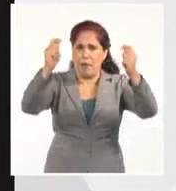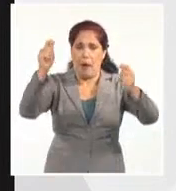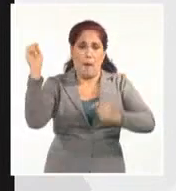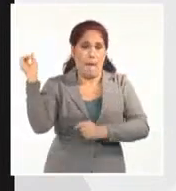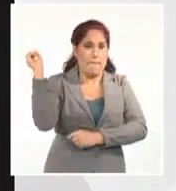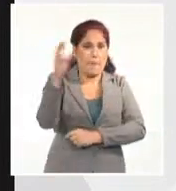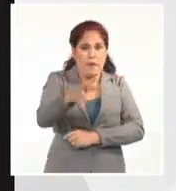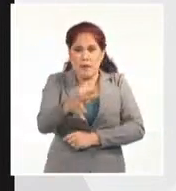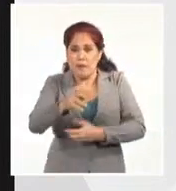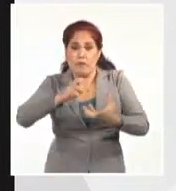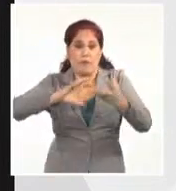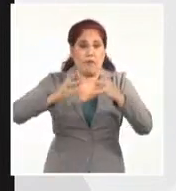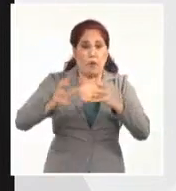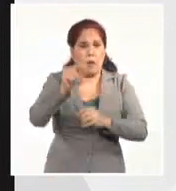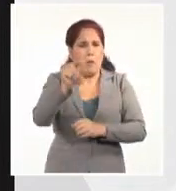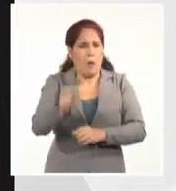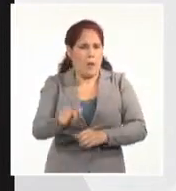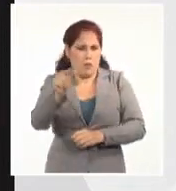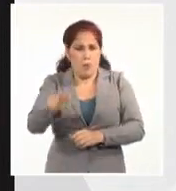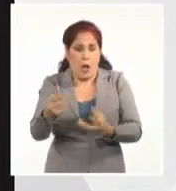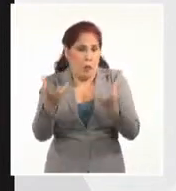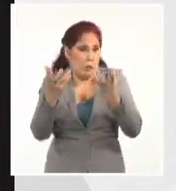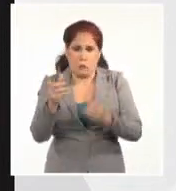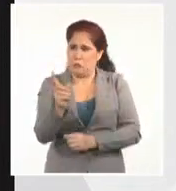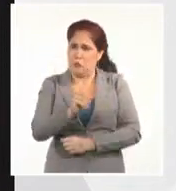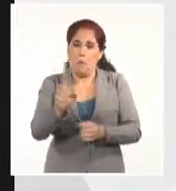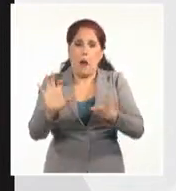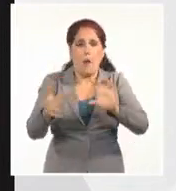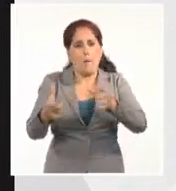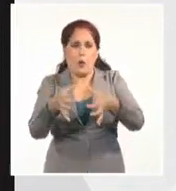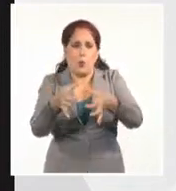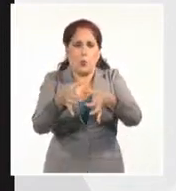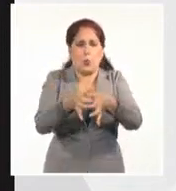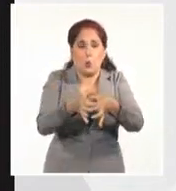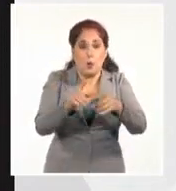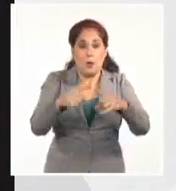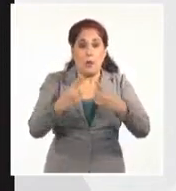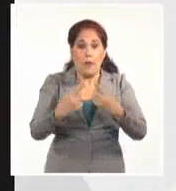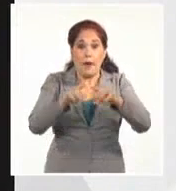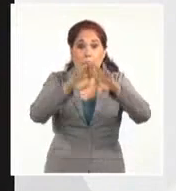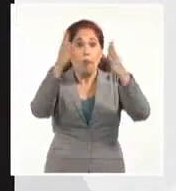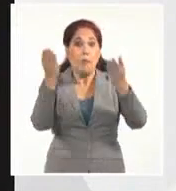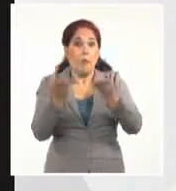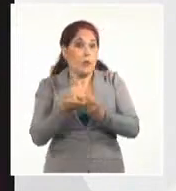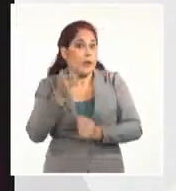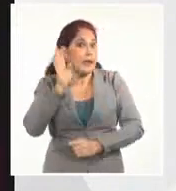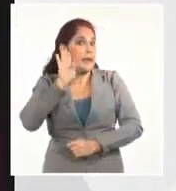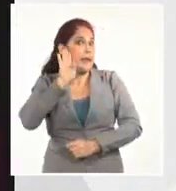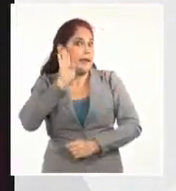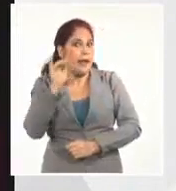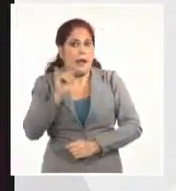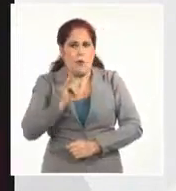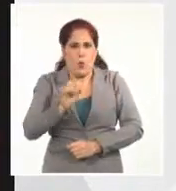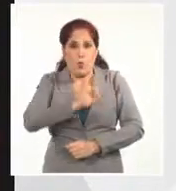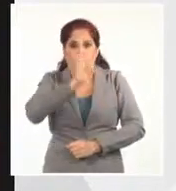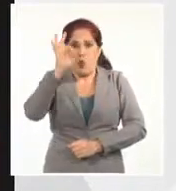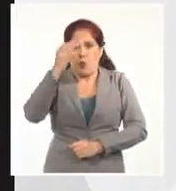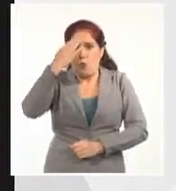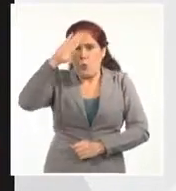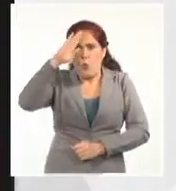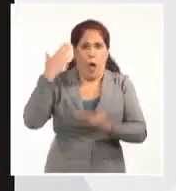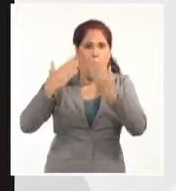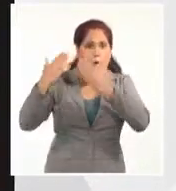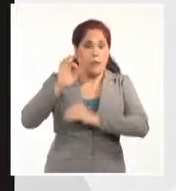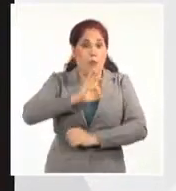fueron con poca gente, pero tuvo mucho impacto ya que era TT mundial y claro, corrió como la pólvora. Incluso en esta